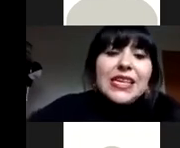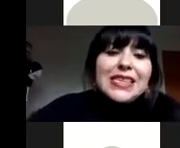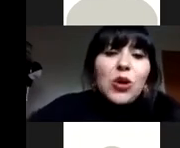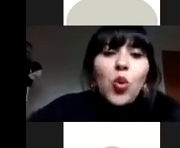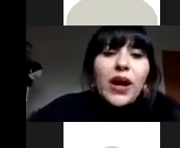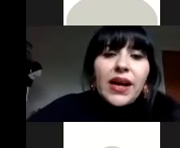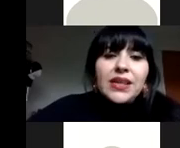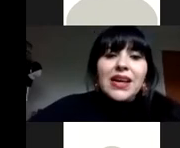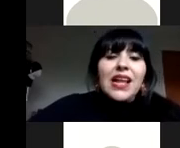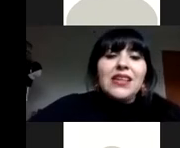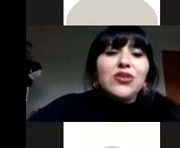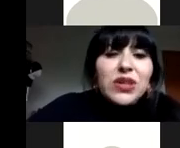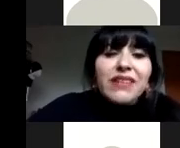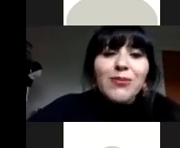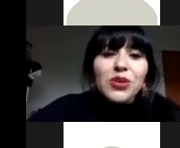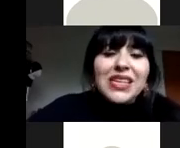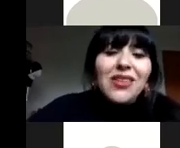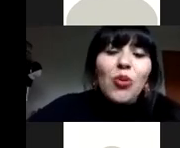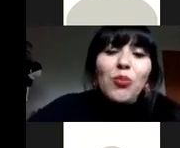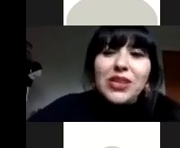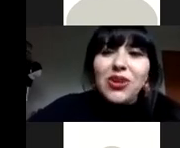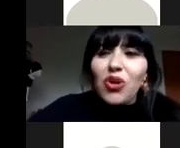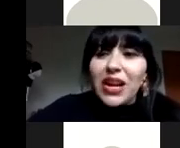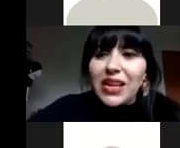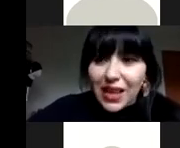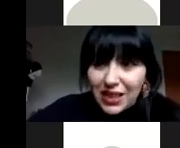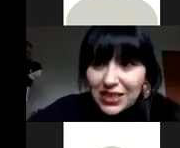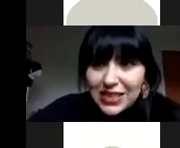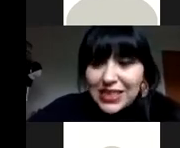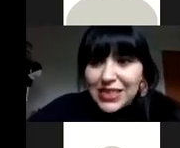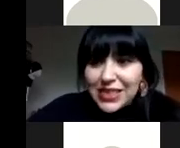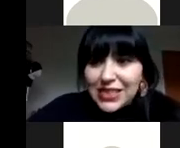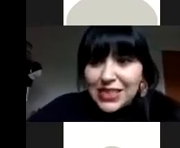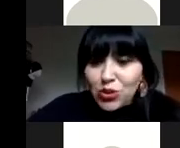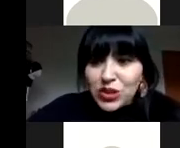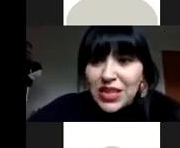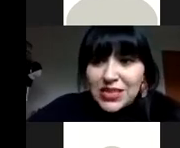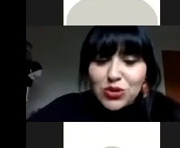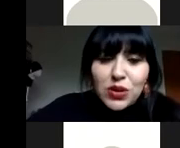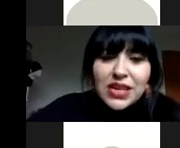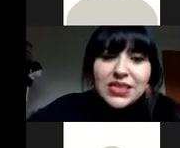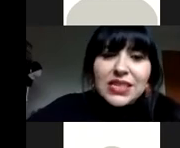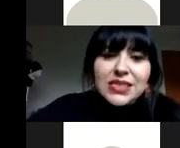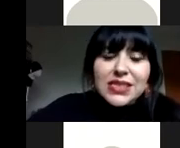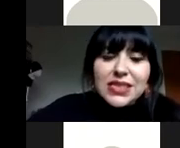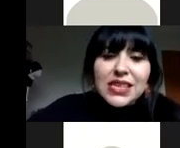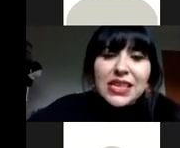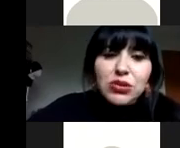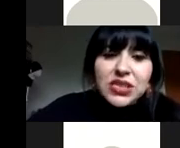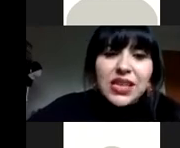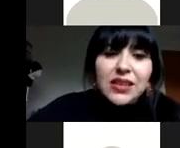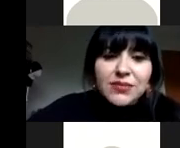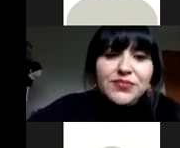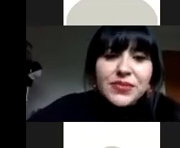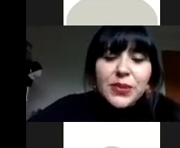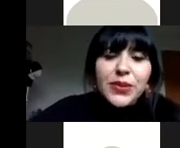de jugar al nunca bien ponderado mito o realidad. Ustedes en sus casas, decida